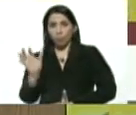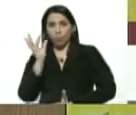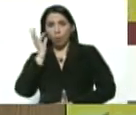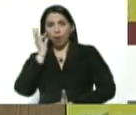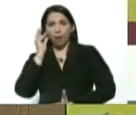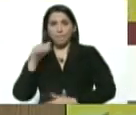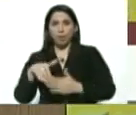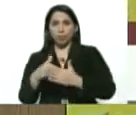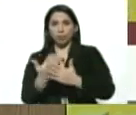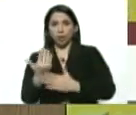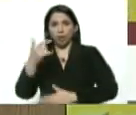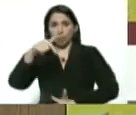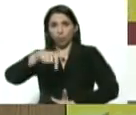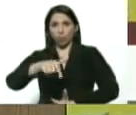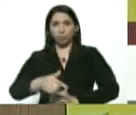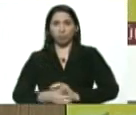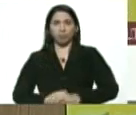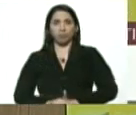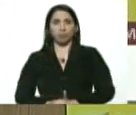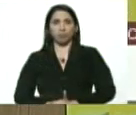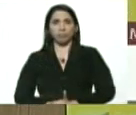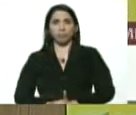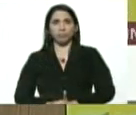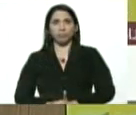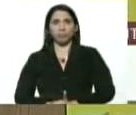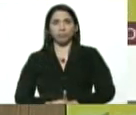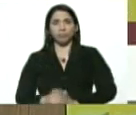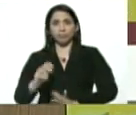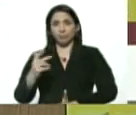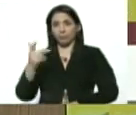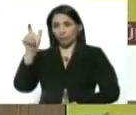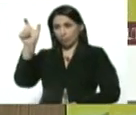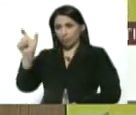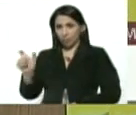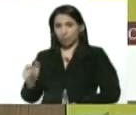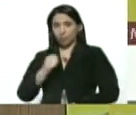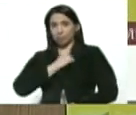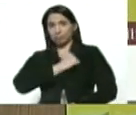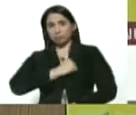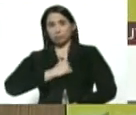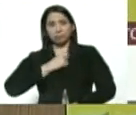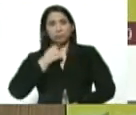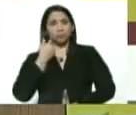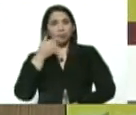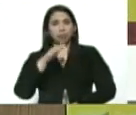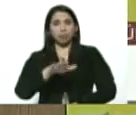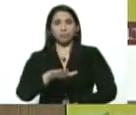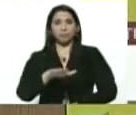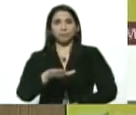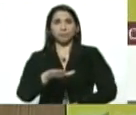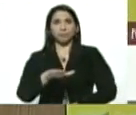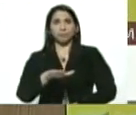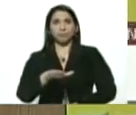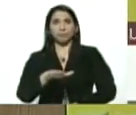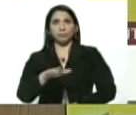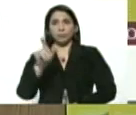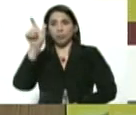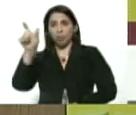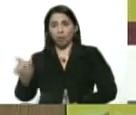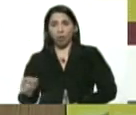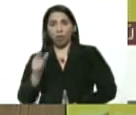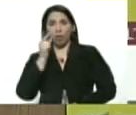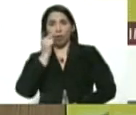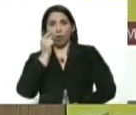madrugada el tercer caso lamentable el fallecimiento de un hermano venezolano